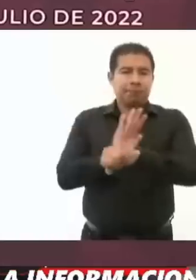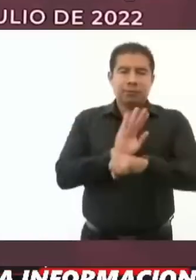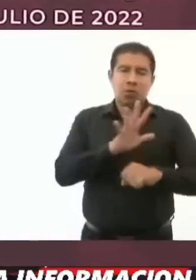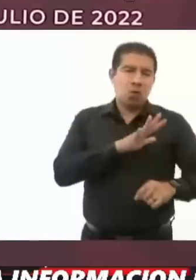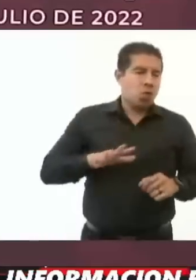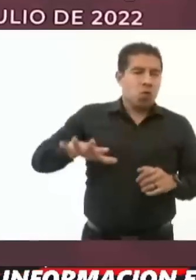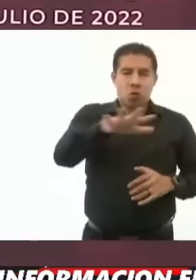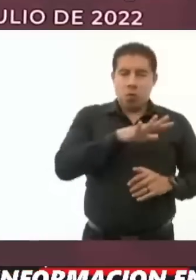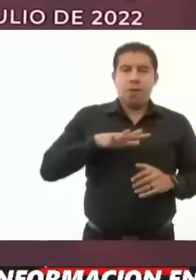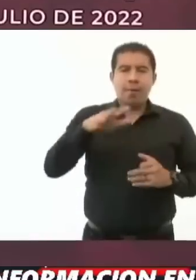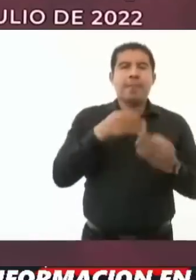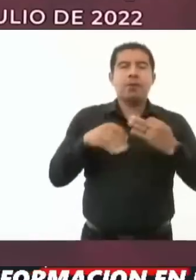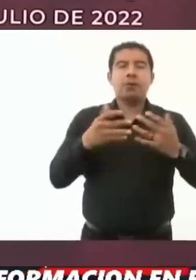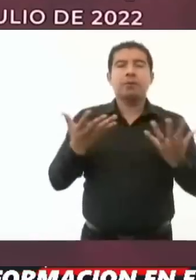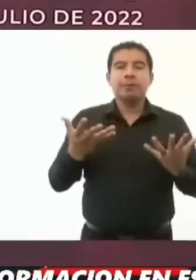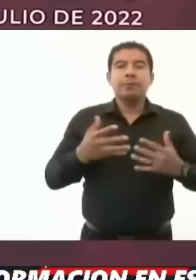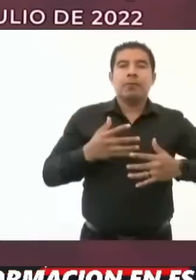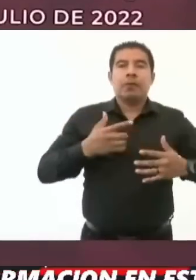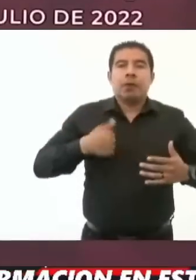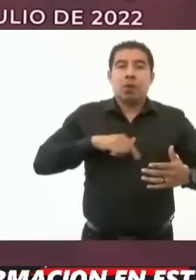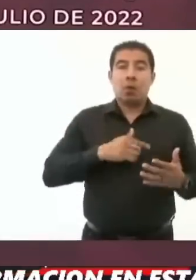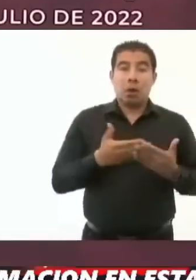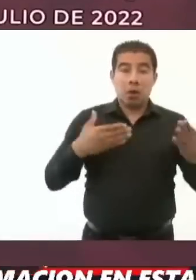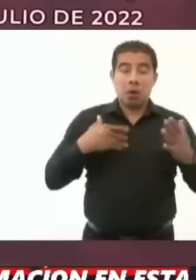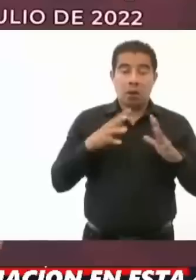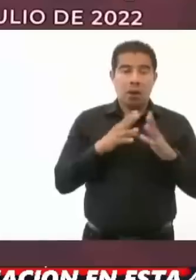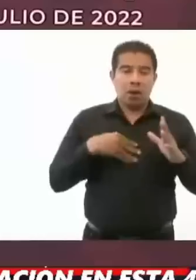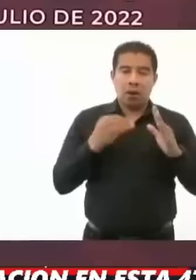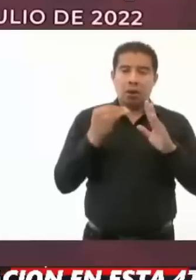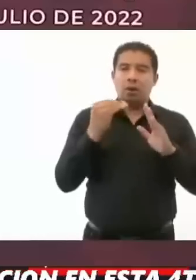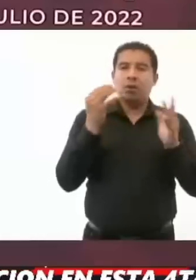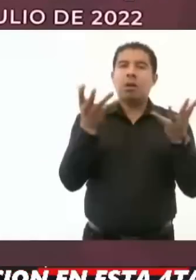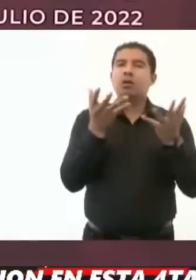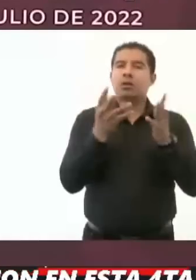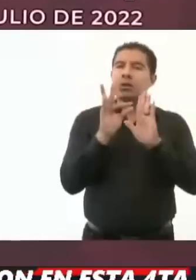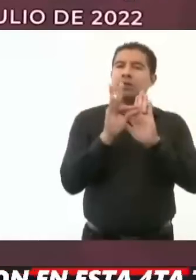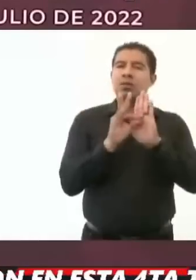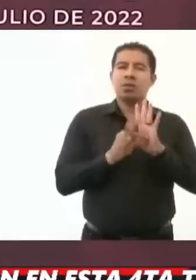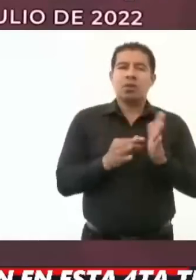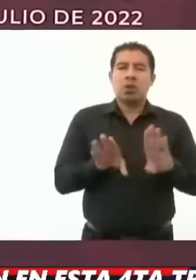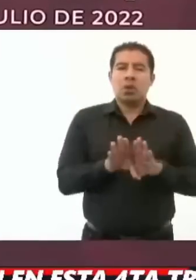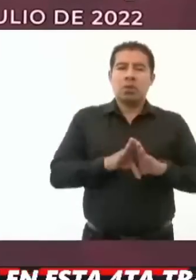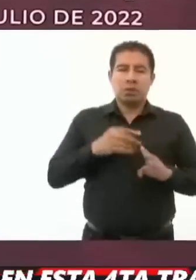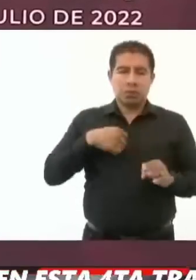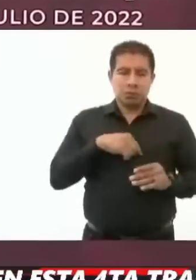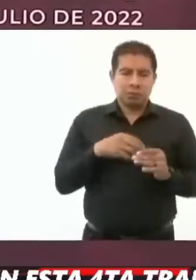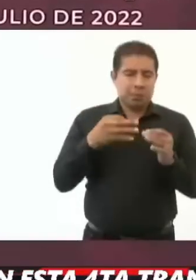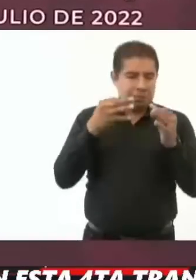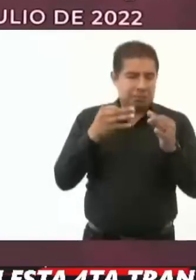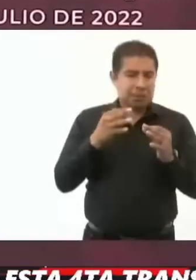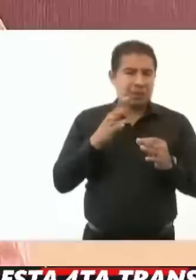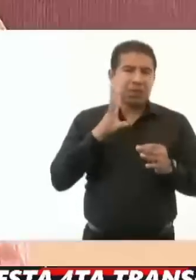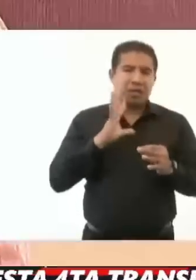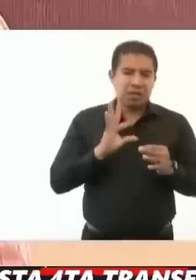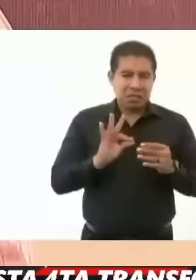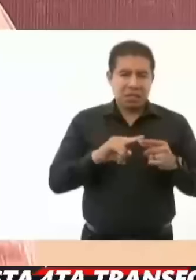pueblo. La fórmula que estamos aplicando es sencilla, pero muy eficaz.